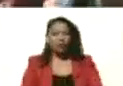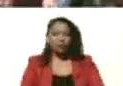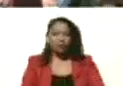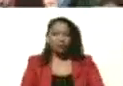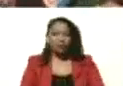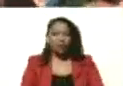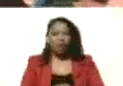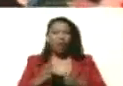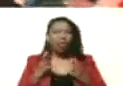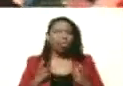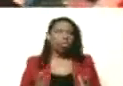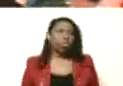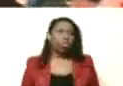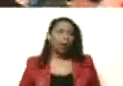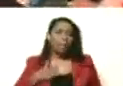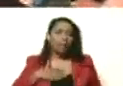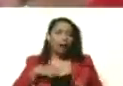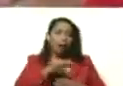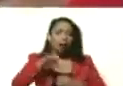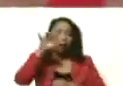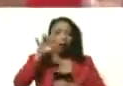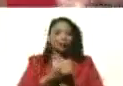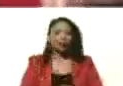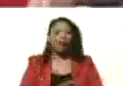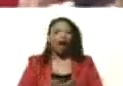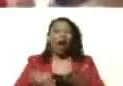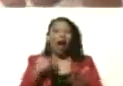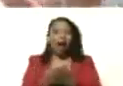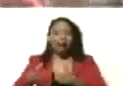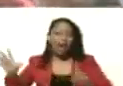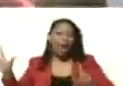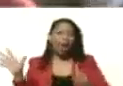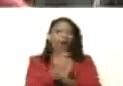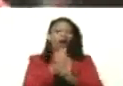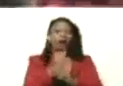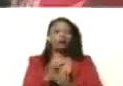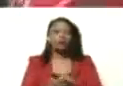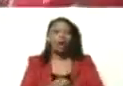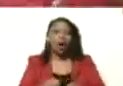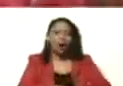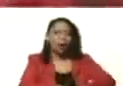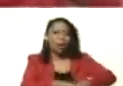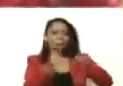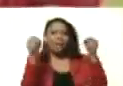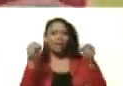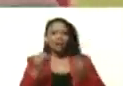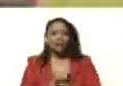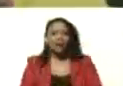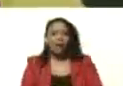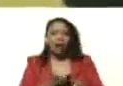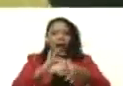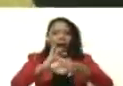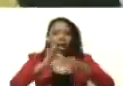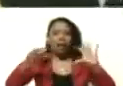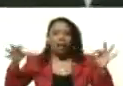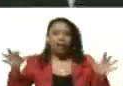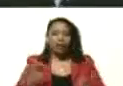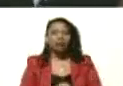Ni reposo a mi alma. Hasta lograr romper las